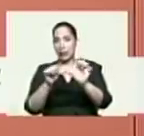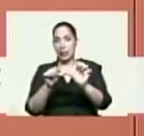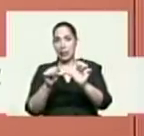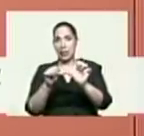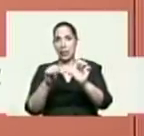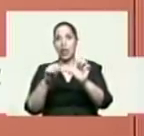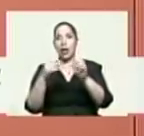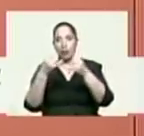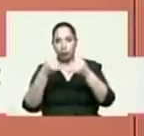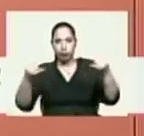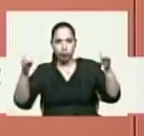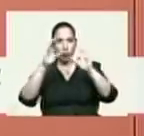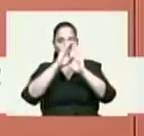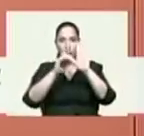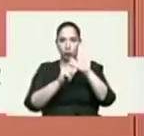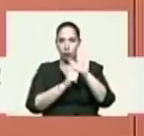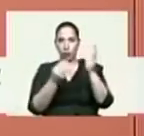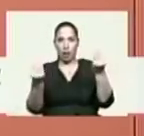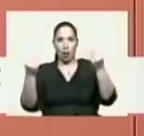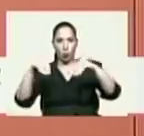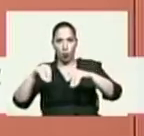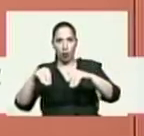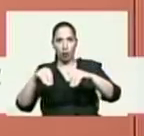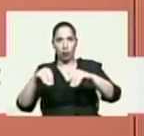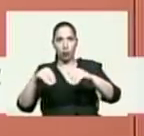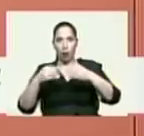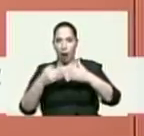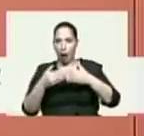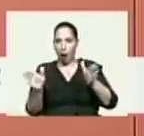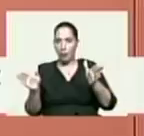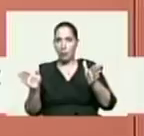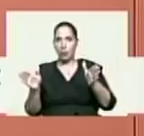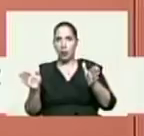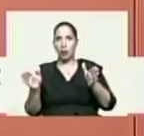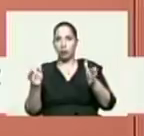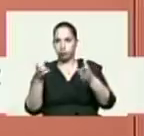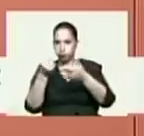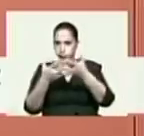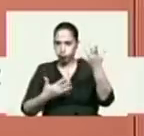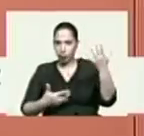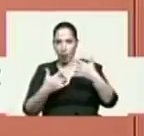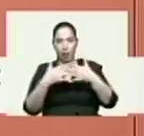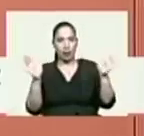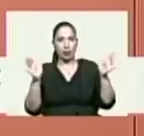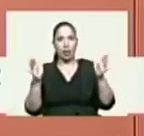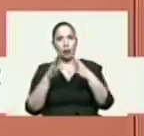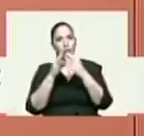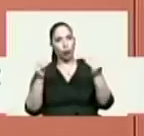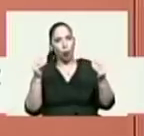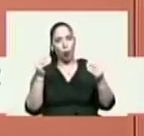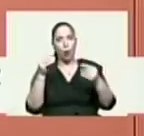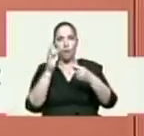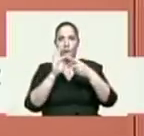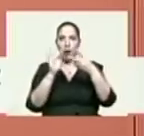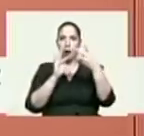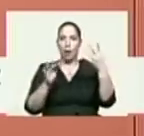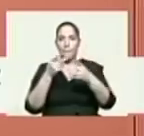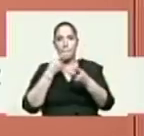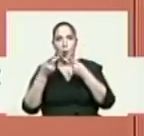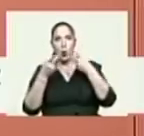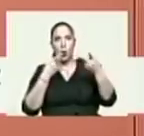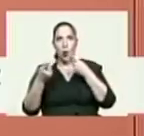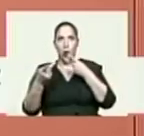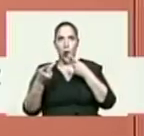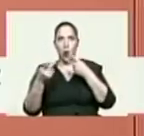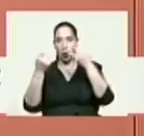constitucional a través de un acuerdo amplio, con amplias garantías, para todos los factores políticos, porque